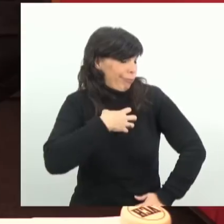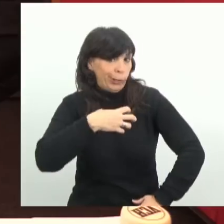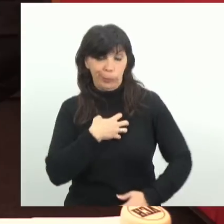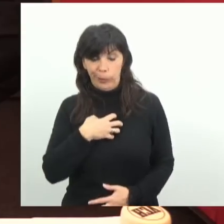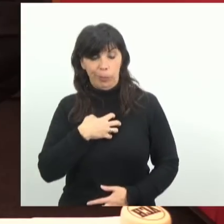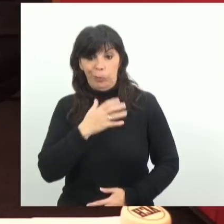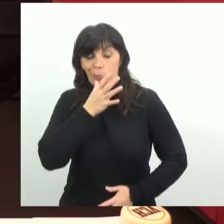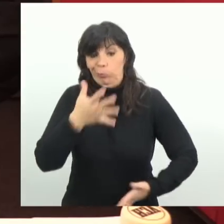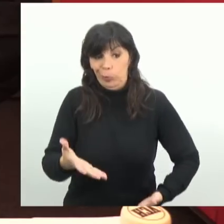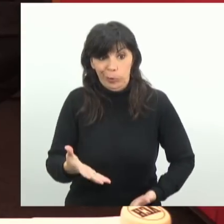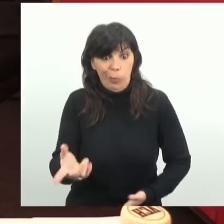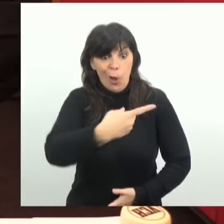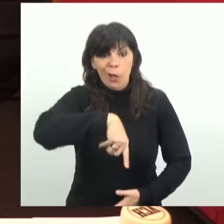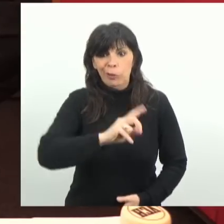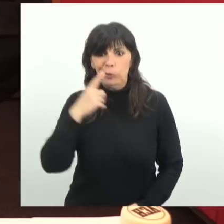a la división, a la guerra,